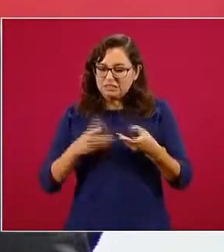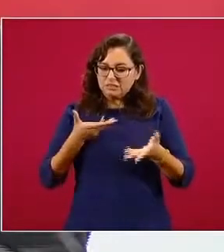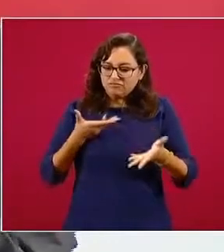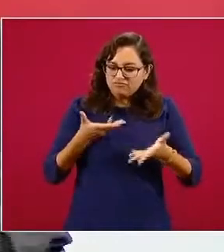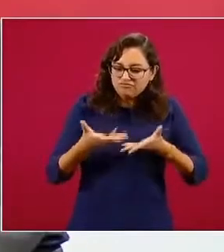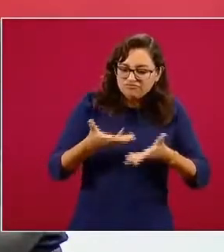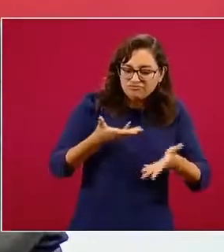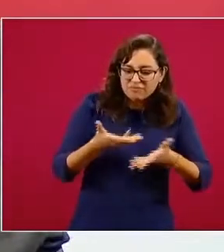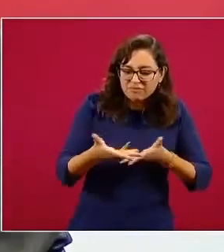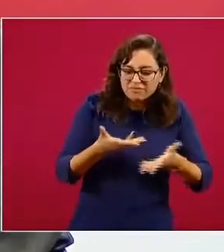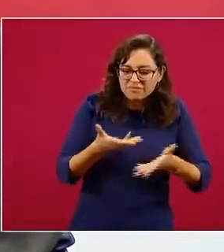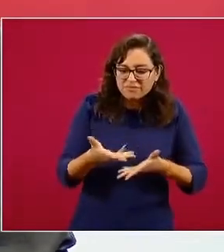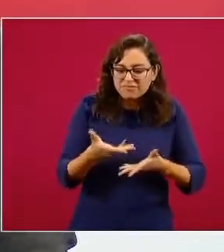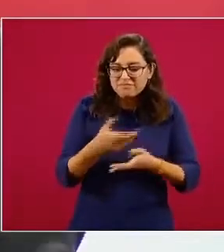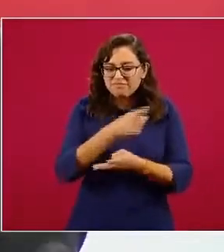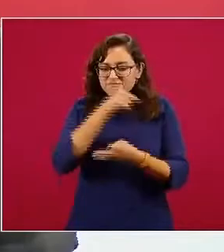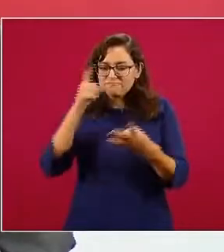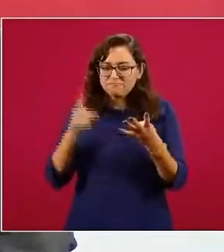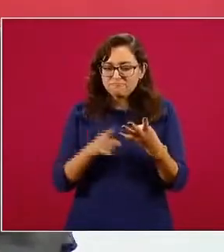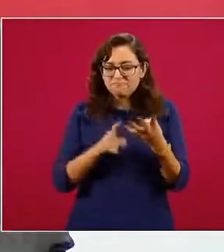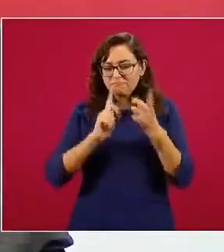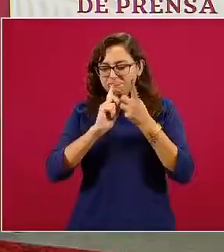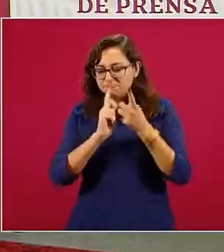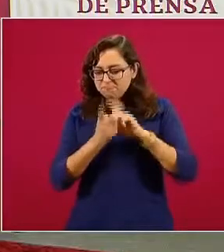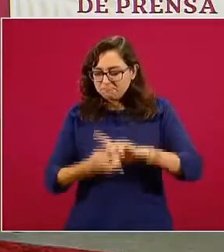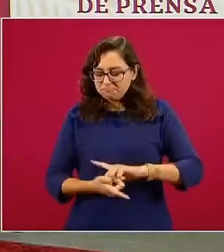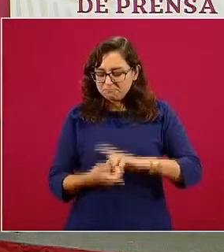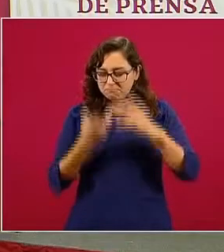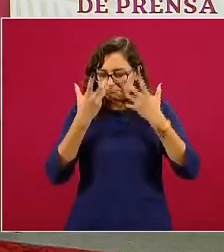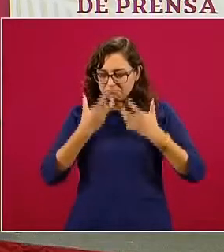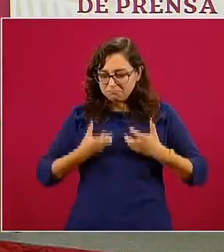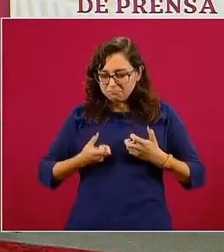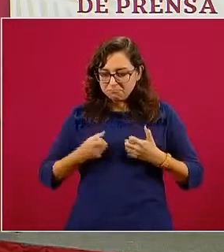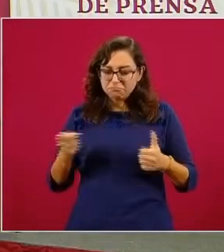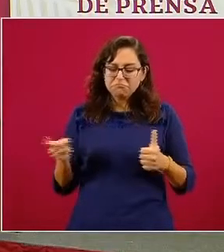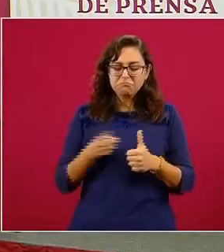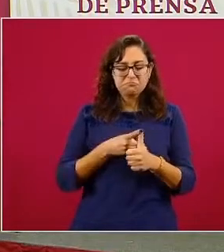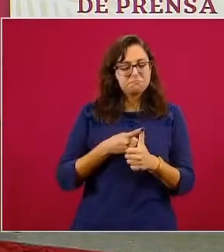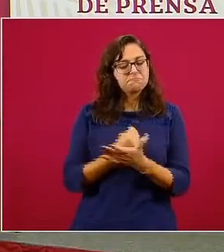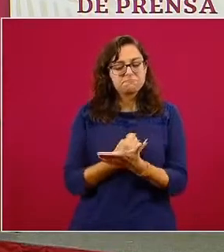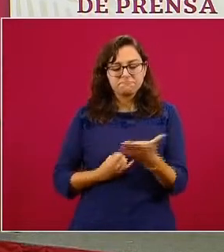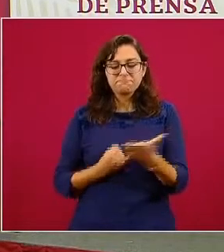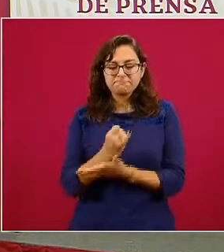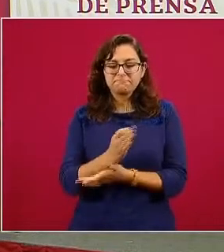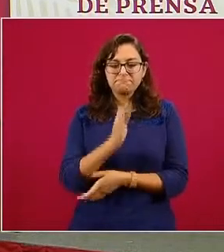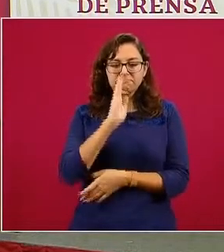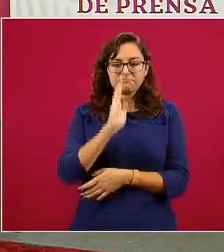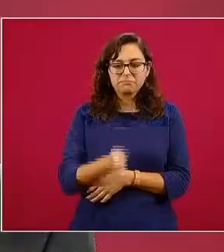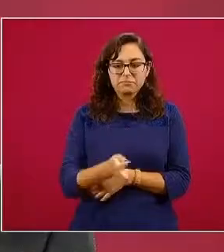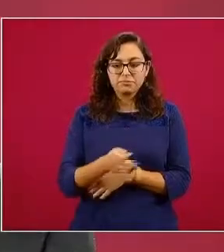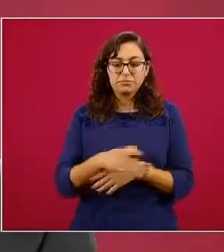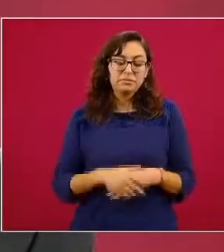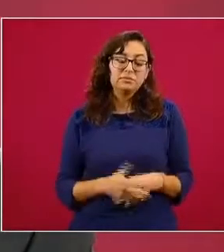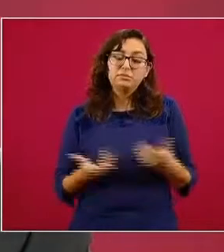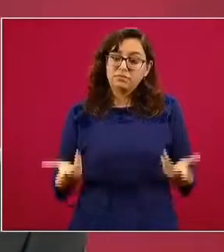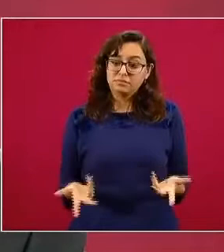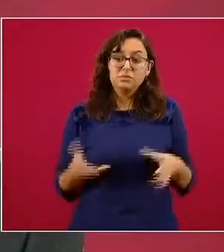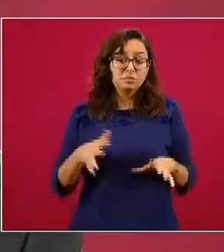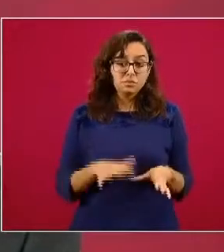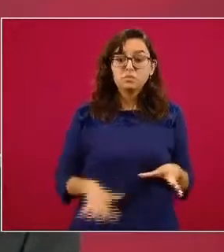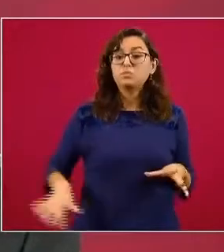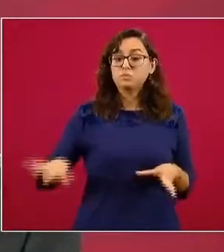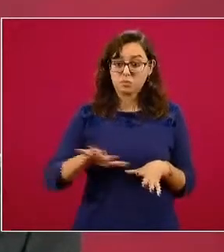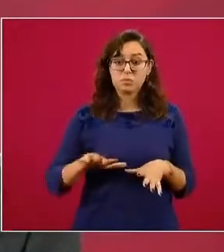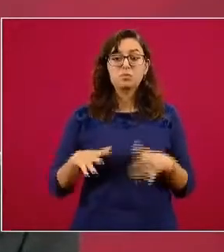con respecto a la realidad, una etapa depresiva y finalmente una etapa de resolución. Las sociedades en su conjunto pasan por